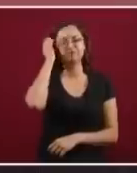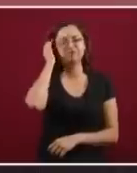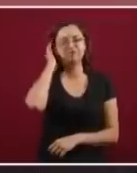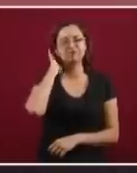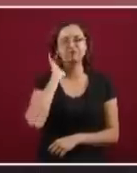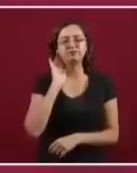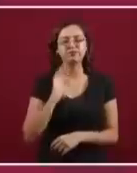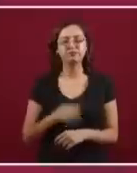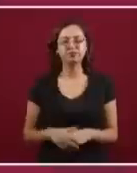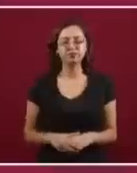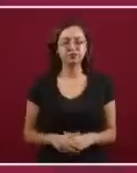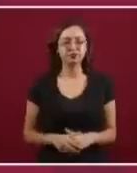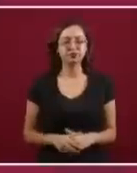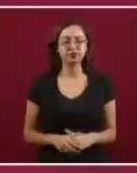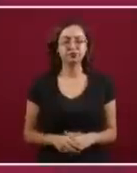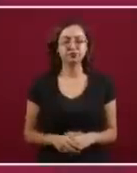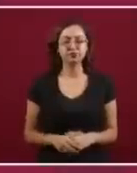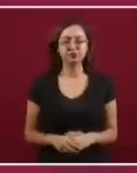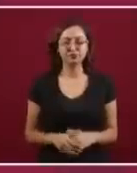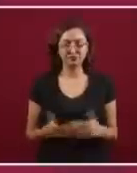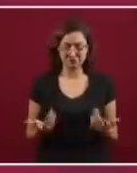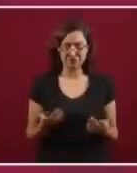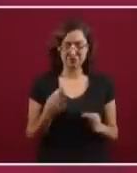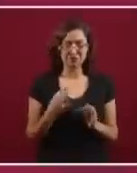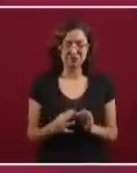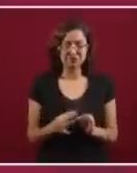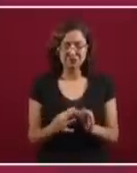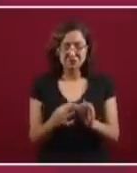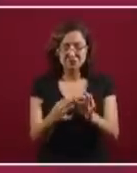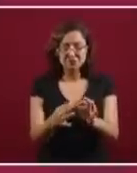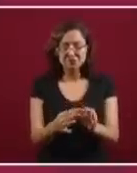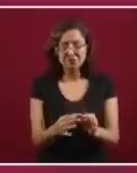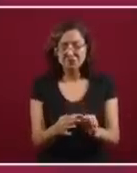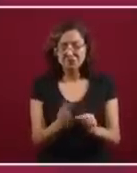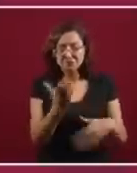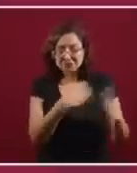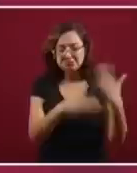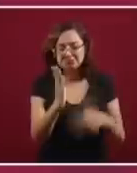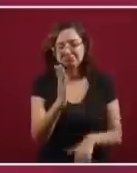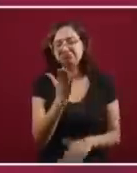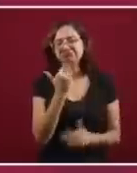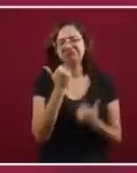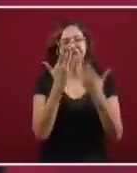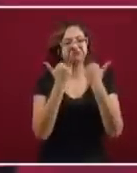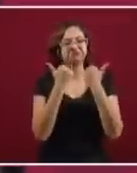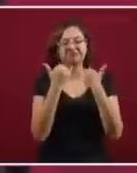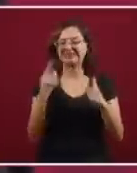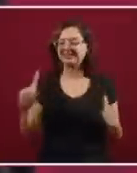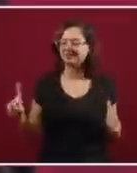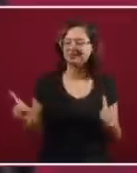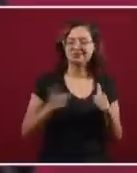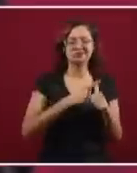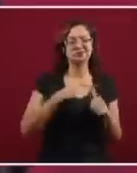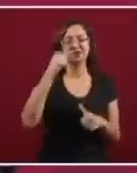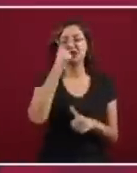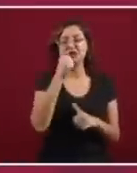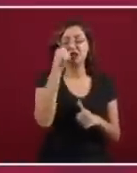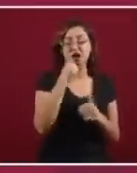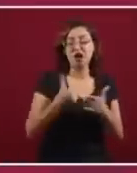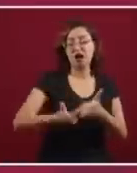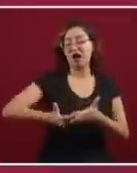ni siquiera eso es lo más efectivo lo más efectivo es siempre prevenir